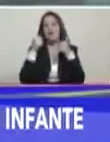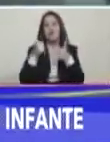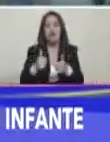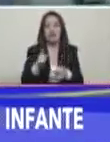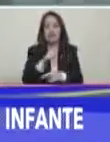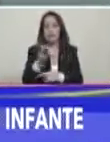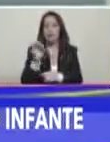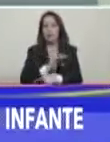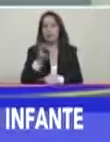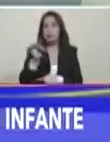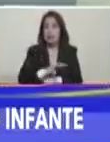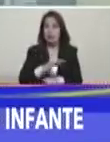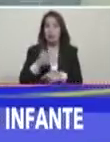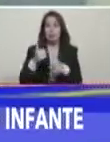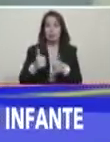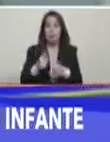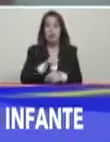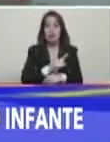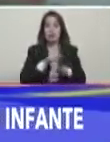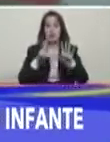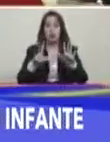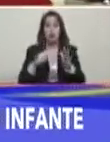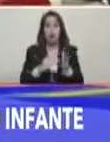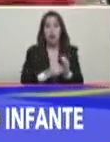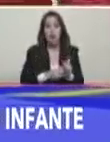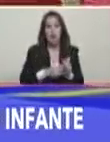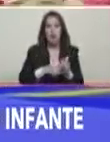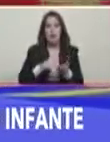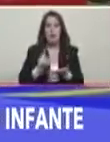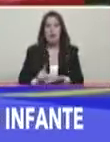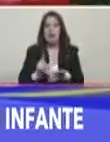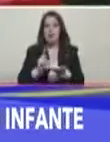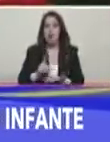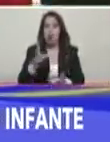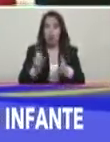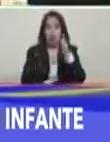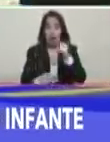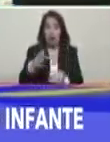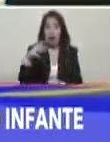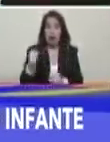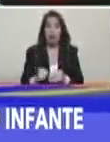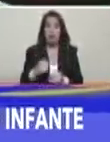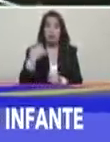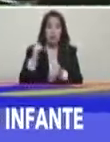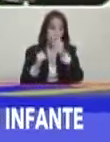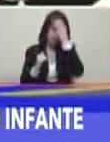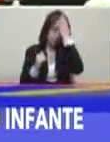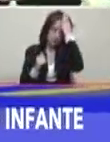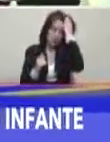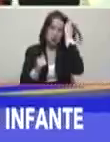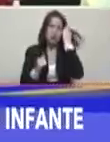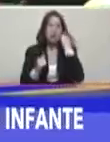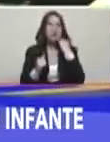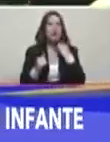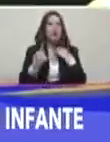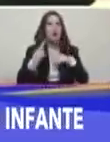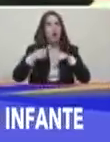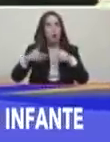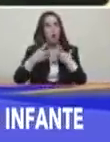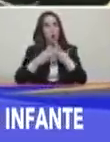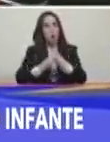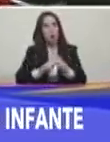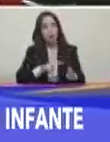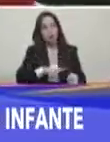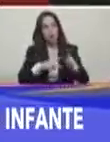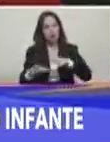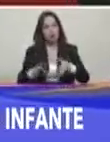de capacidad de 18.000 litros de leche, el cual la alianza con los productores del campo, la alianza con los